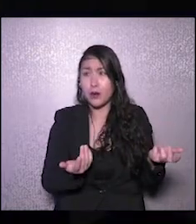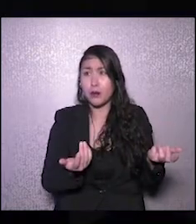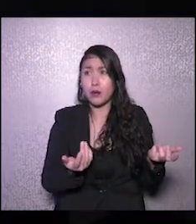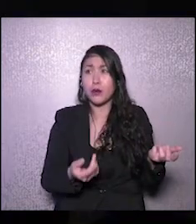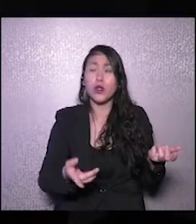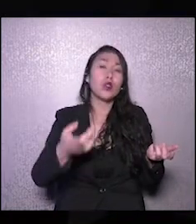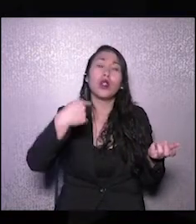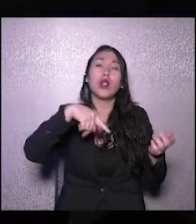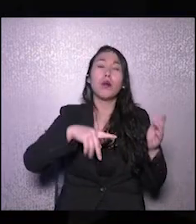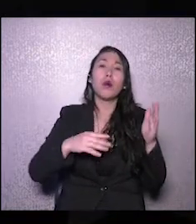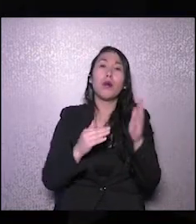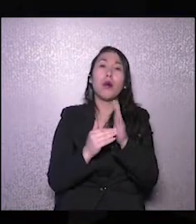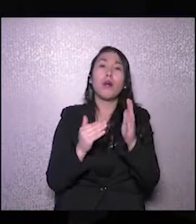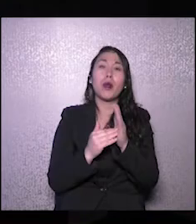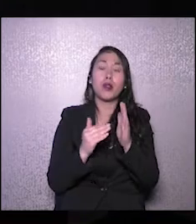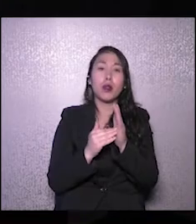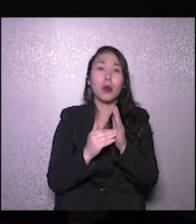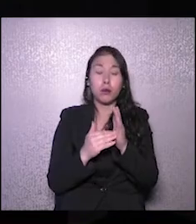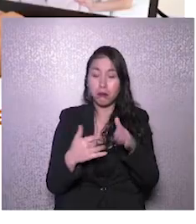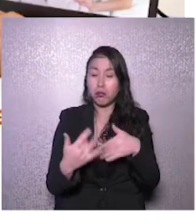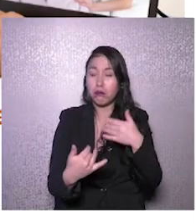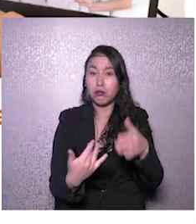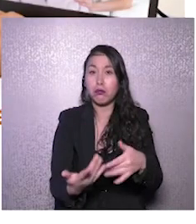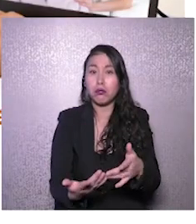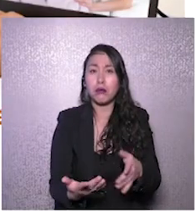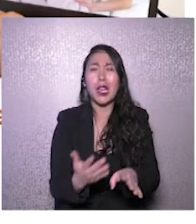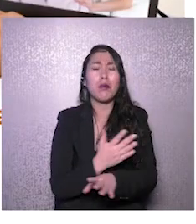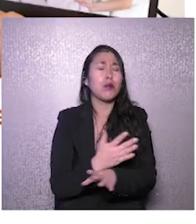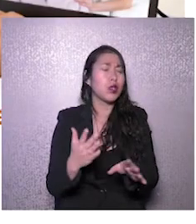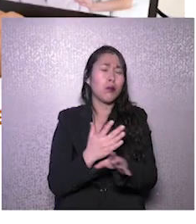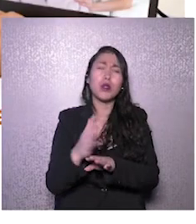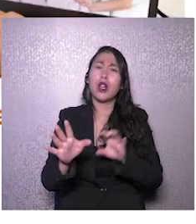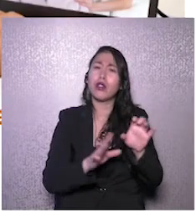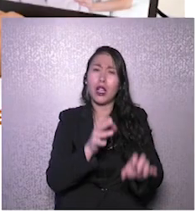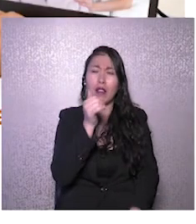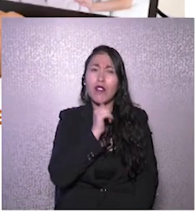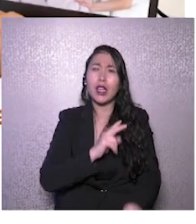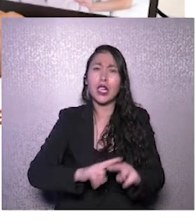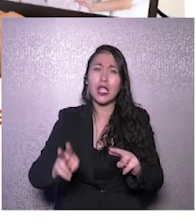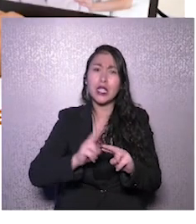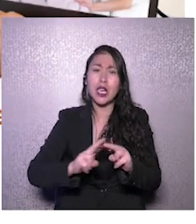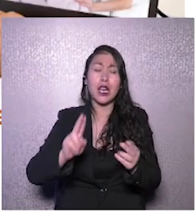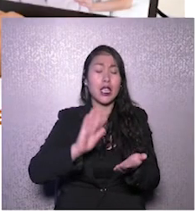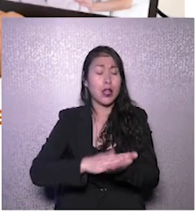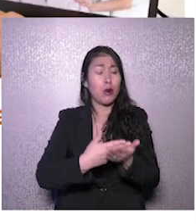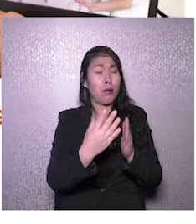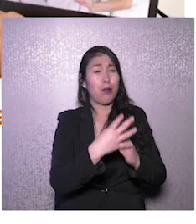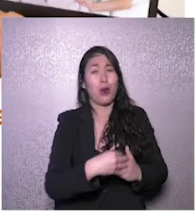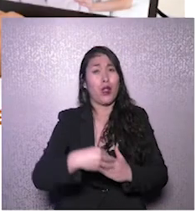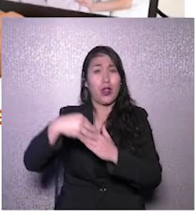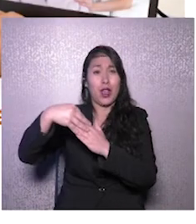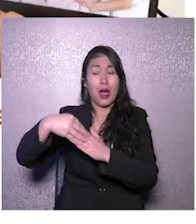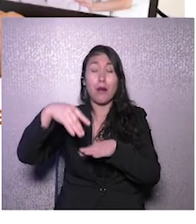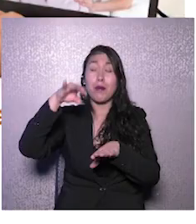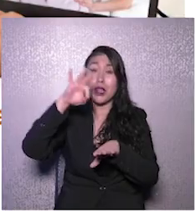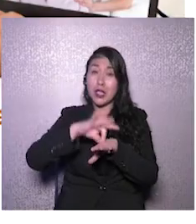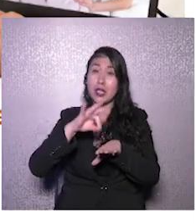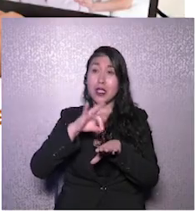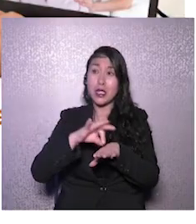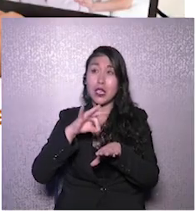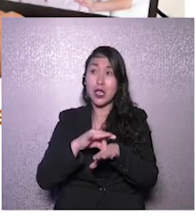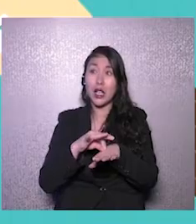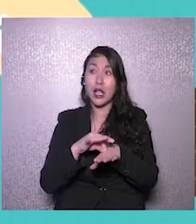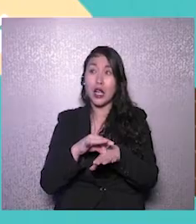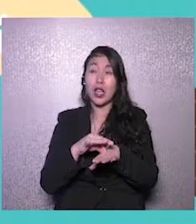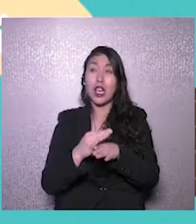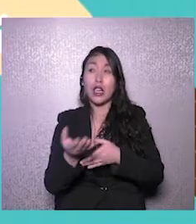Estamos en un momento excitante, ¿sí? Hay mucho por hacer en salud móvil, en interoperabilidad, en medicina de precisión, en